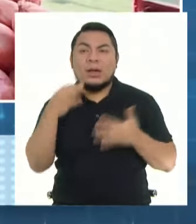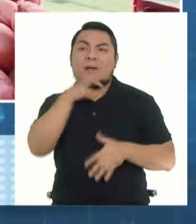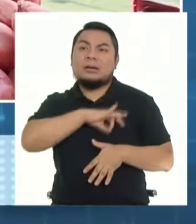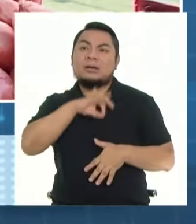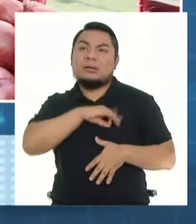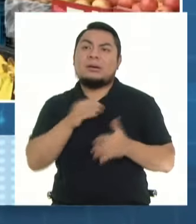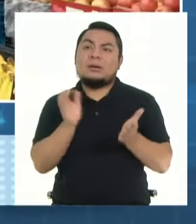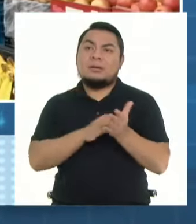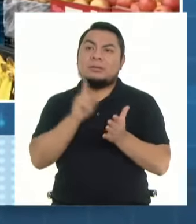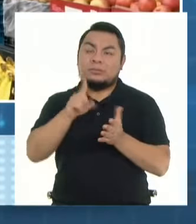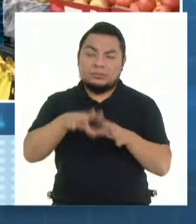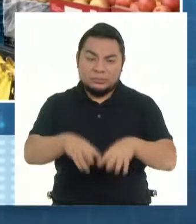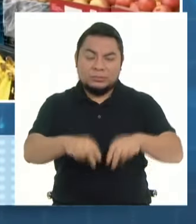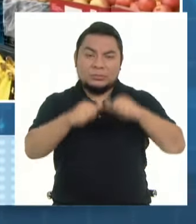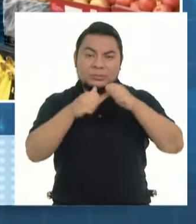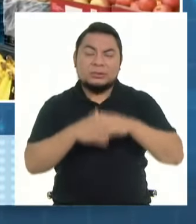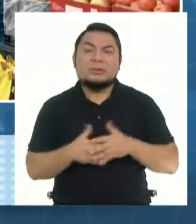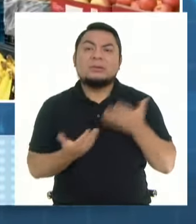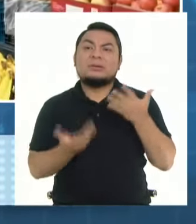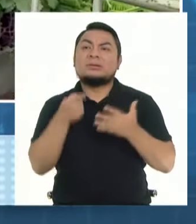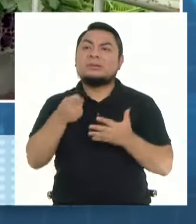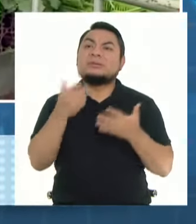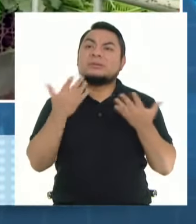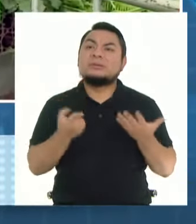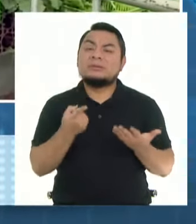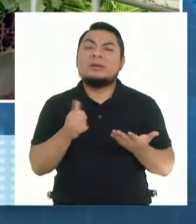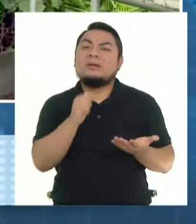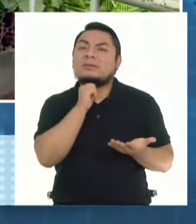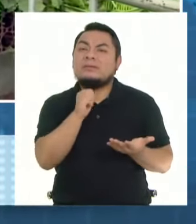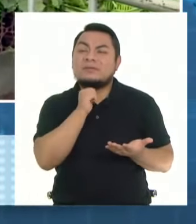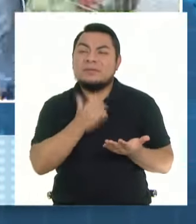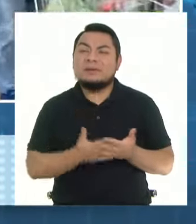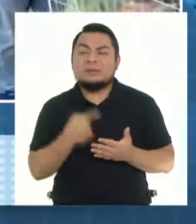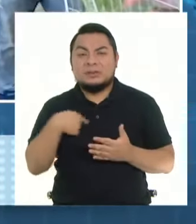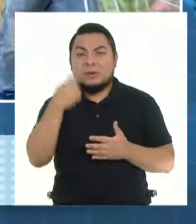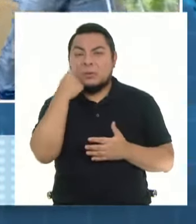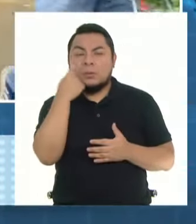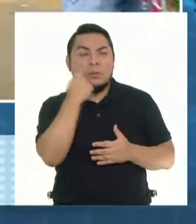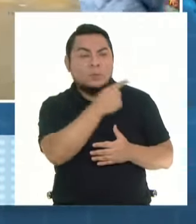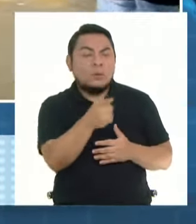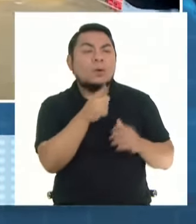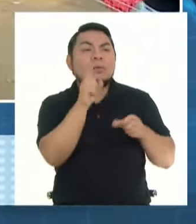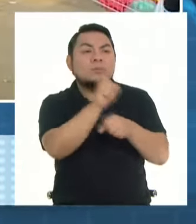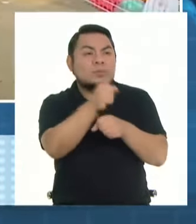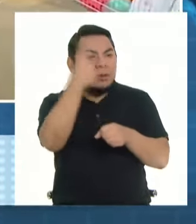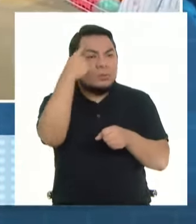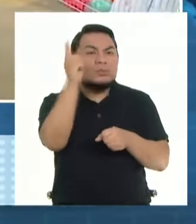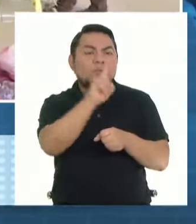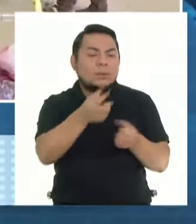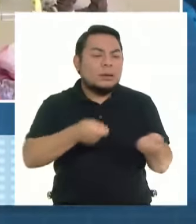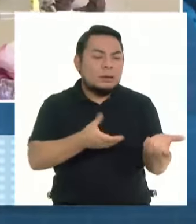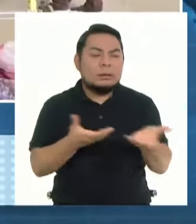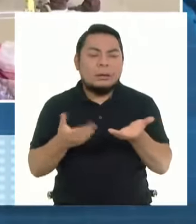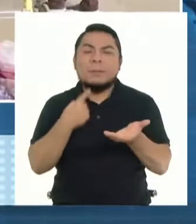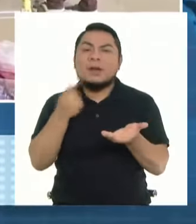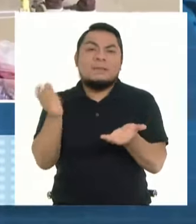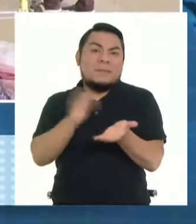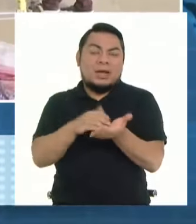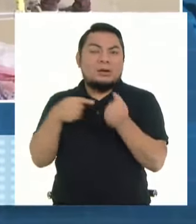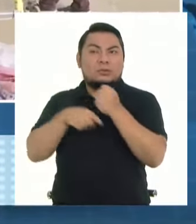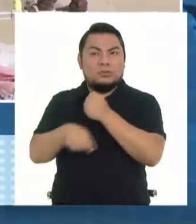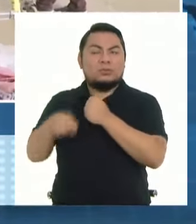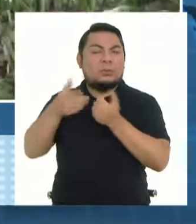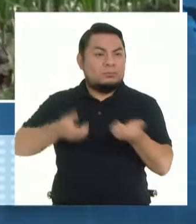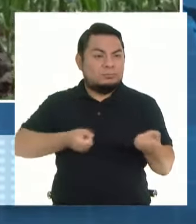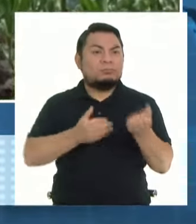mucho más sus tierras. Es quizás esa falta de conocimiento y preparación que también ha hecho pues mella en los